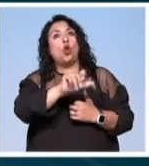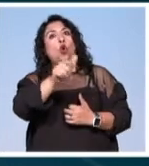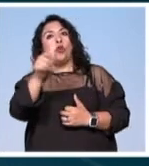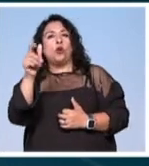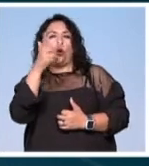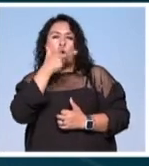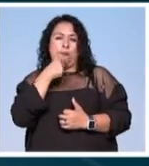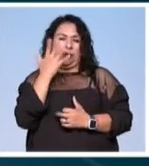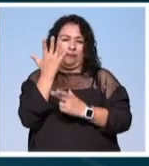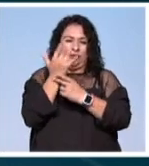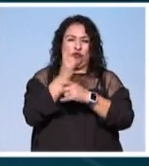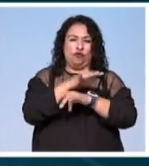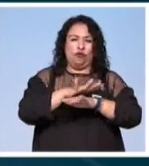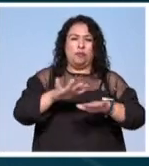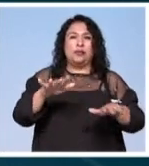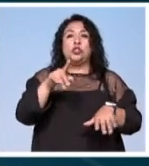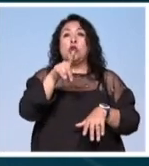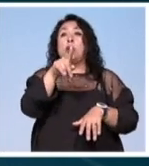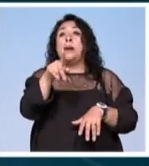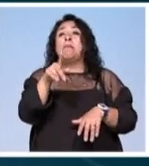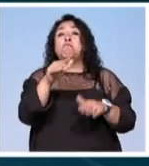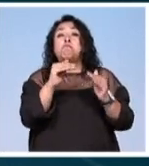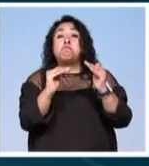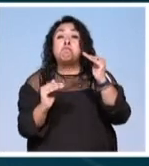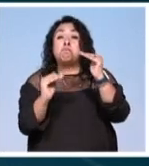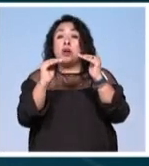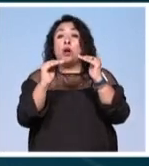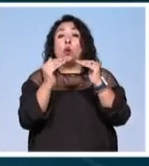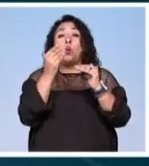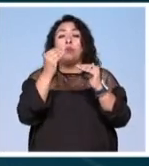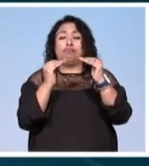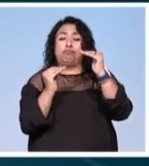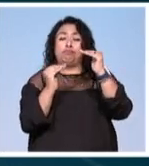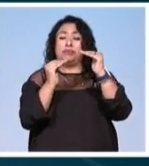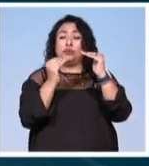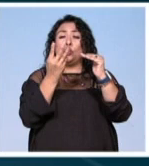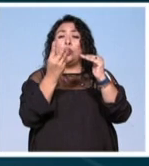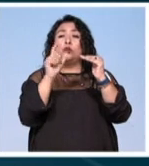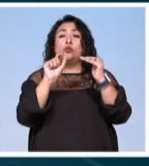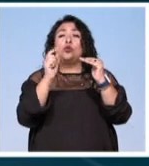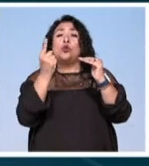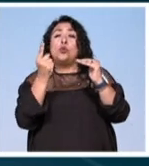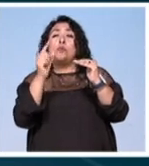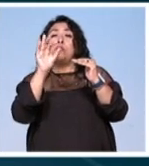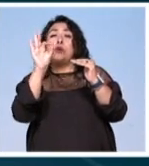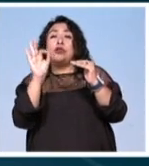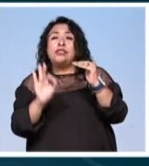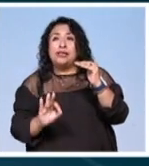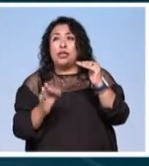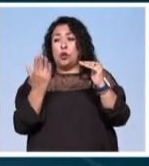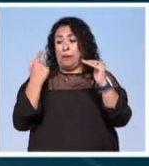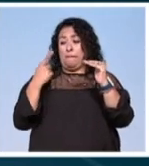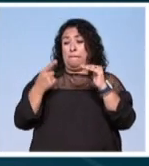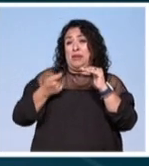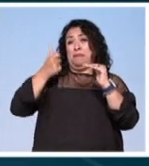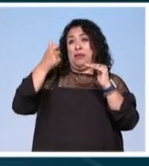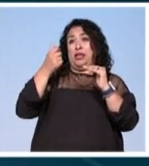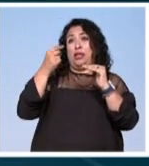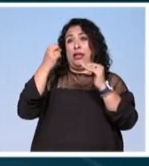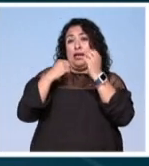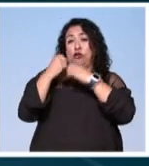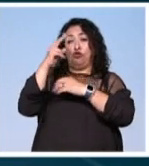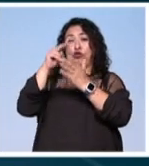de acuerdo con el informe la paridad solamente avanzado cuatro punto un puntos porcentuales desde la primera edición que fue en